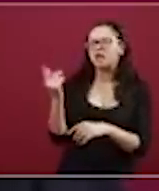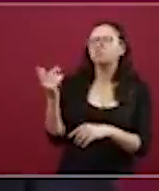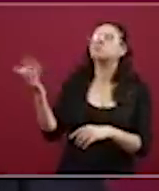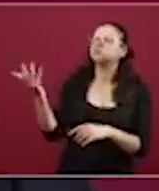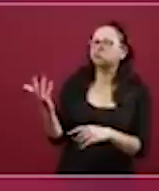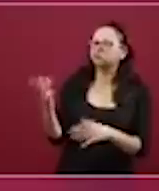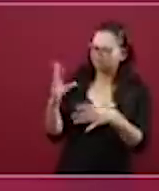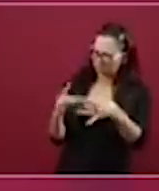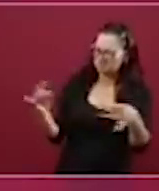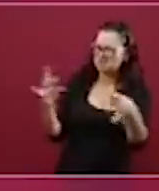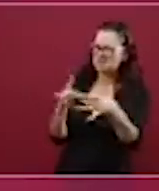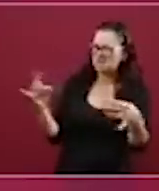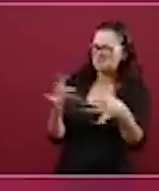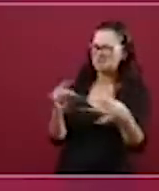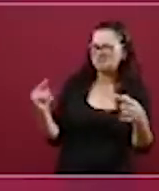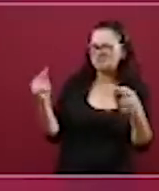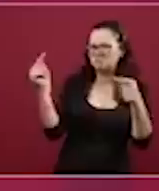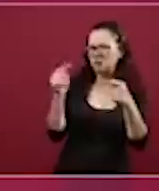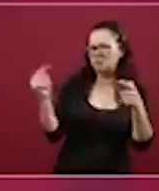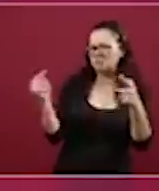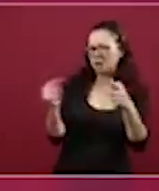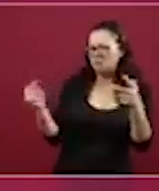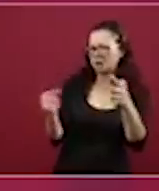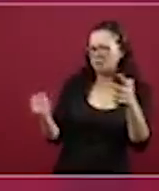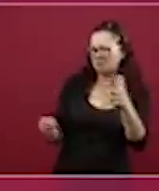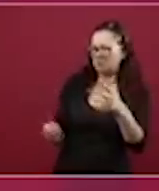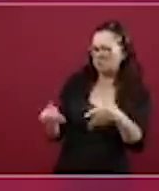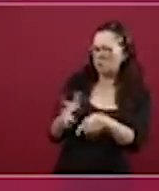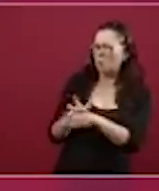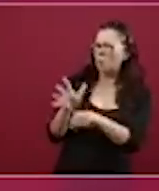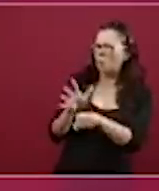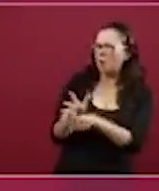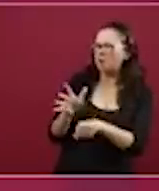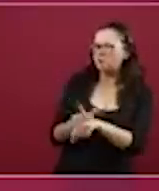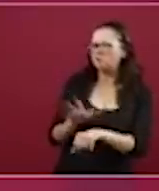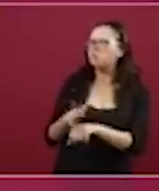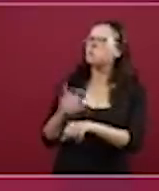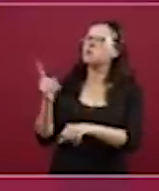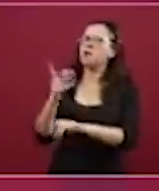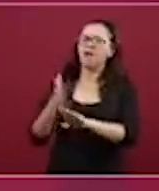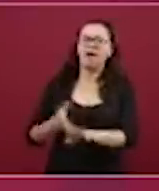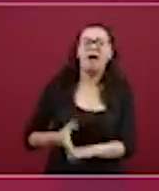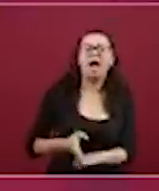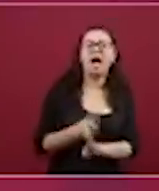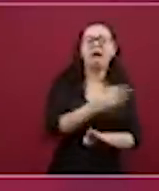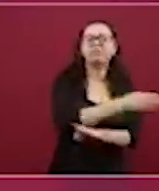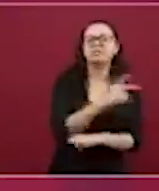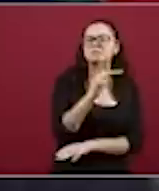qué cuando no se invirtió en Pemex